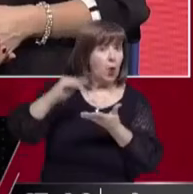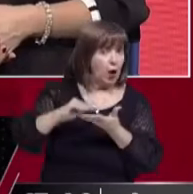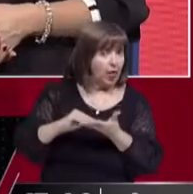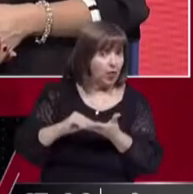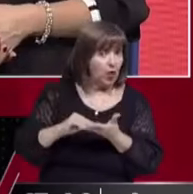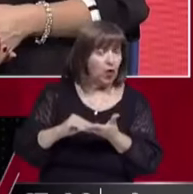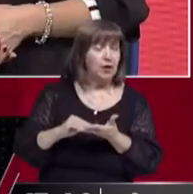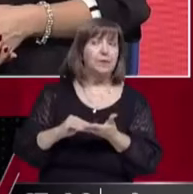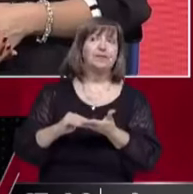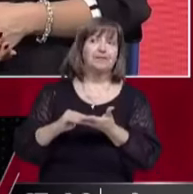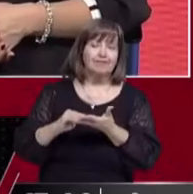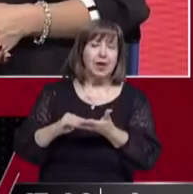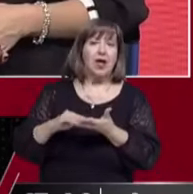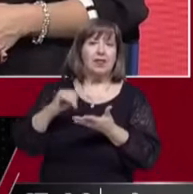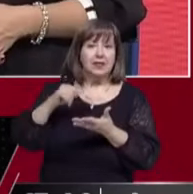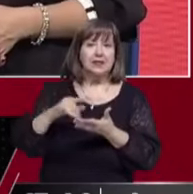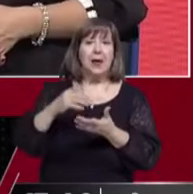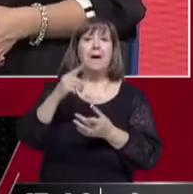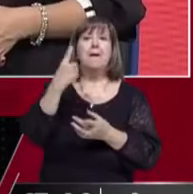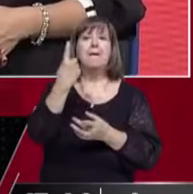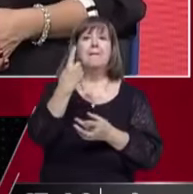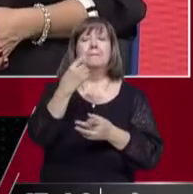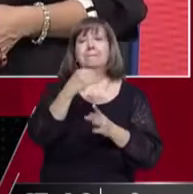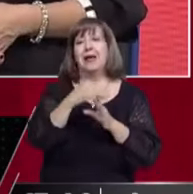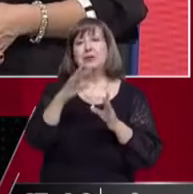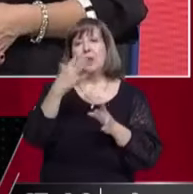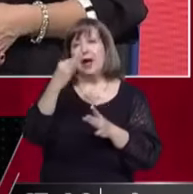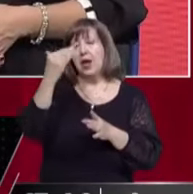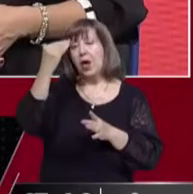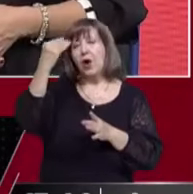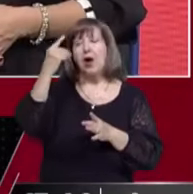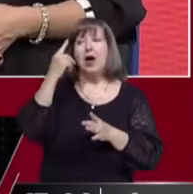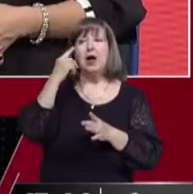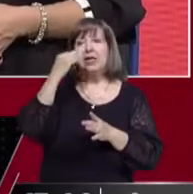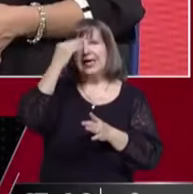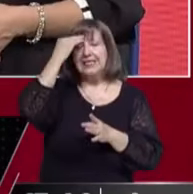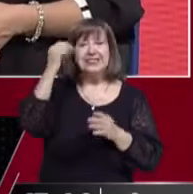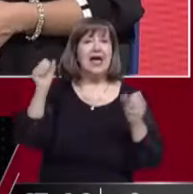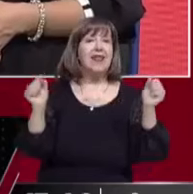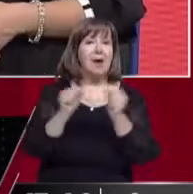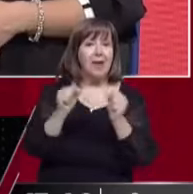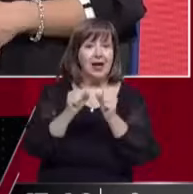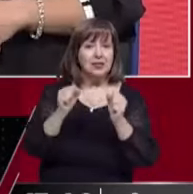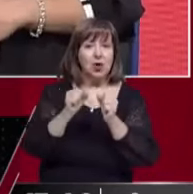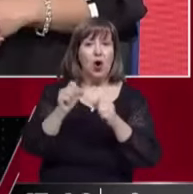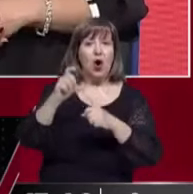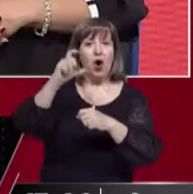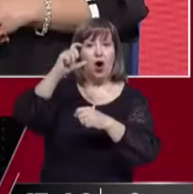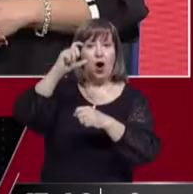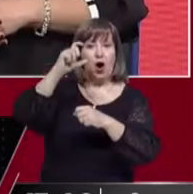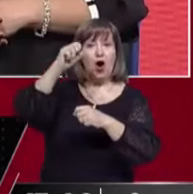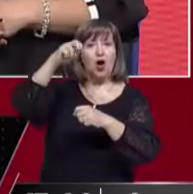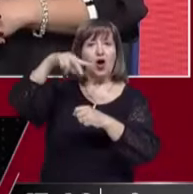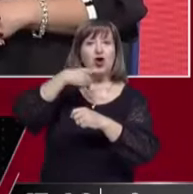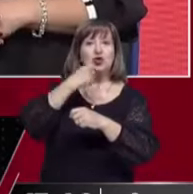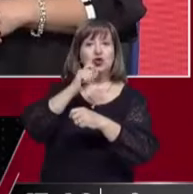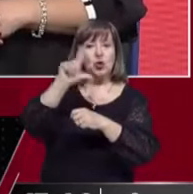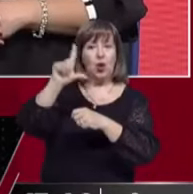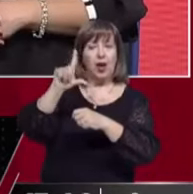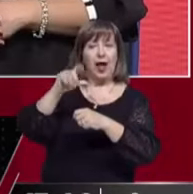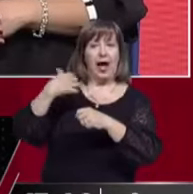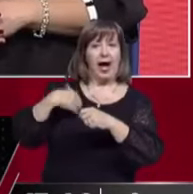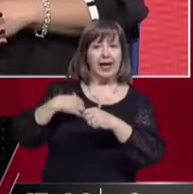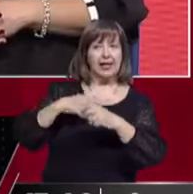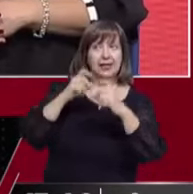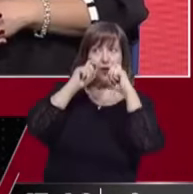novedades porque recién a mitad de mayo el cónsul argentino va a visitar ese penal y allí esperan tener mayores novedades. Claro. Al respecto,